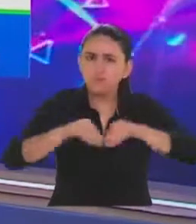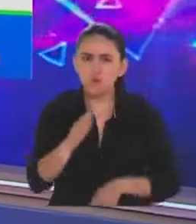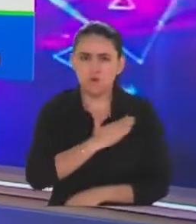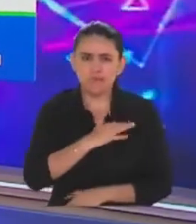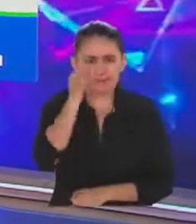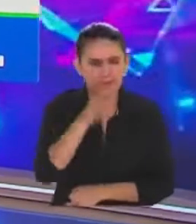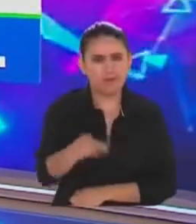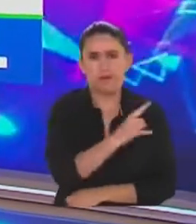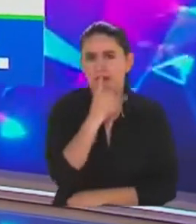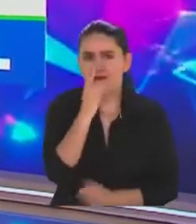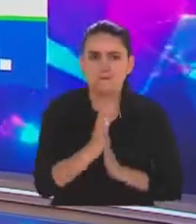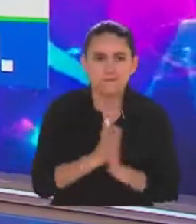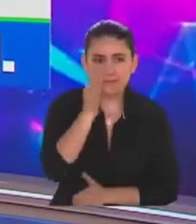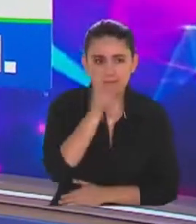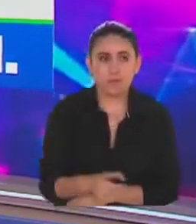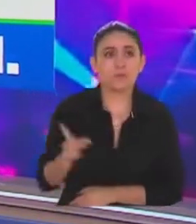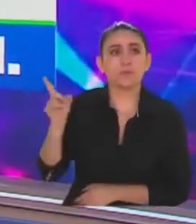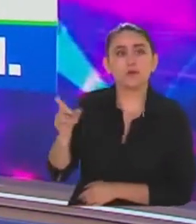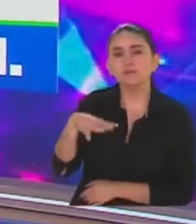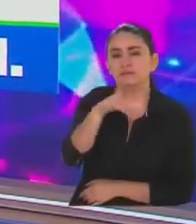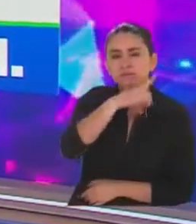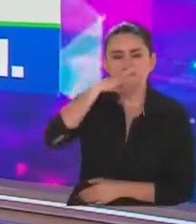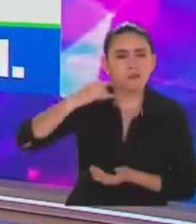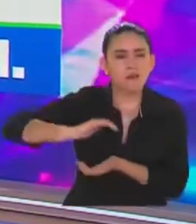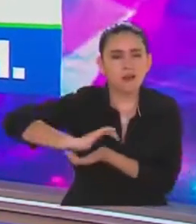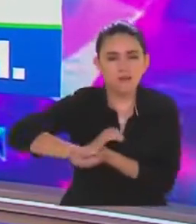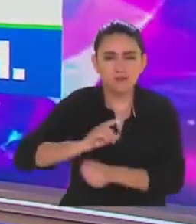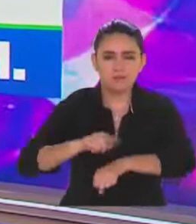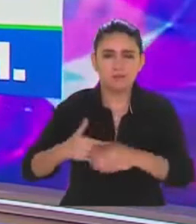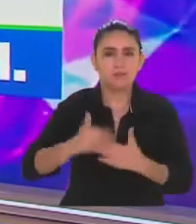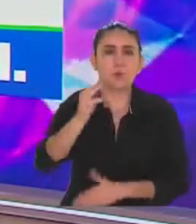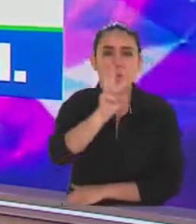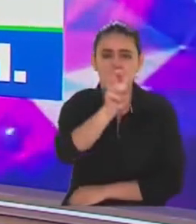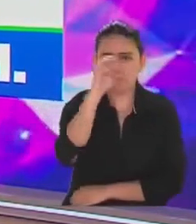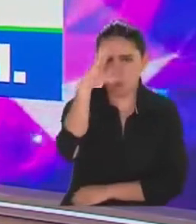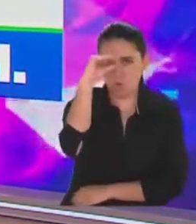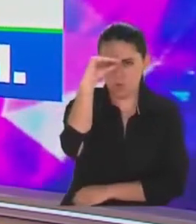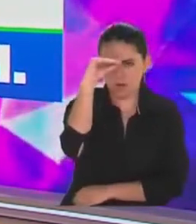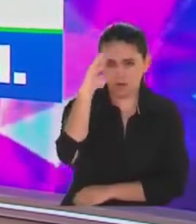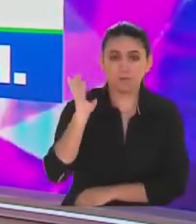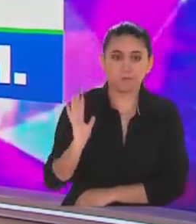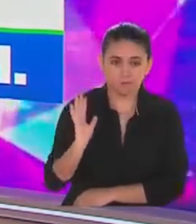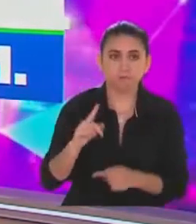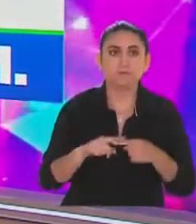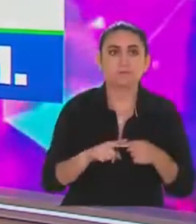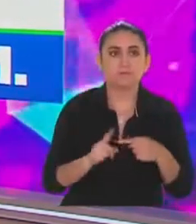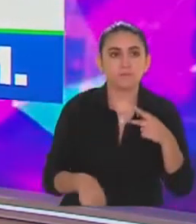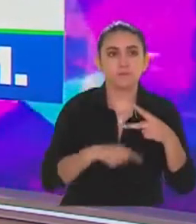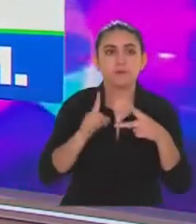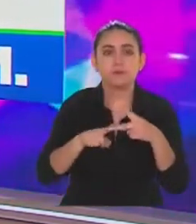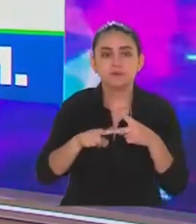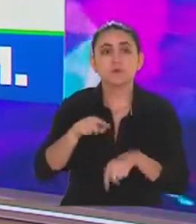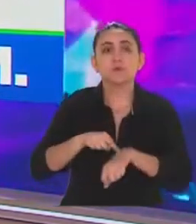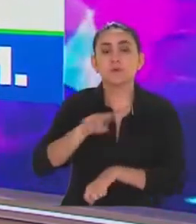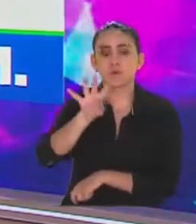que a ustedes les va a encantar. Vean, Café con Aroma de Mujer llega a las 8 de la noche con Margarita Rosa de Francisco y Guy Ecker.